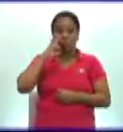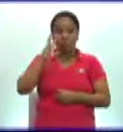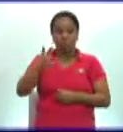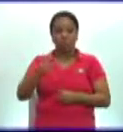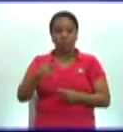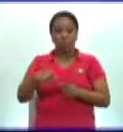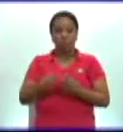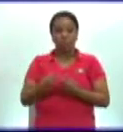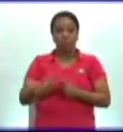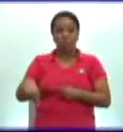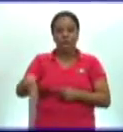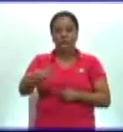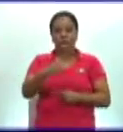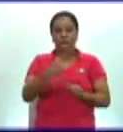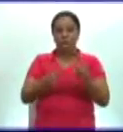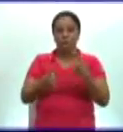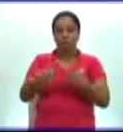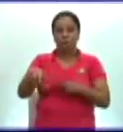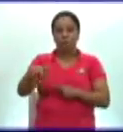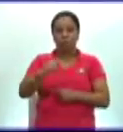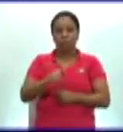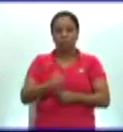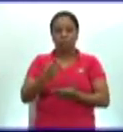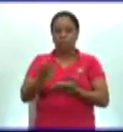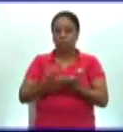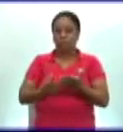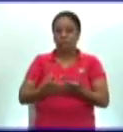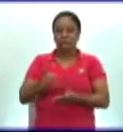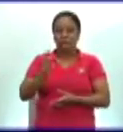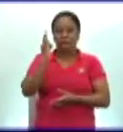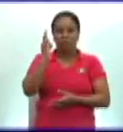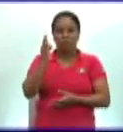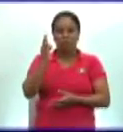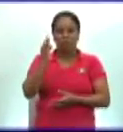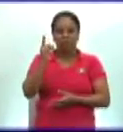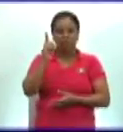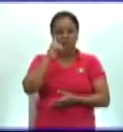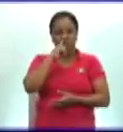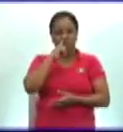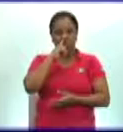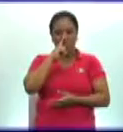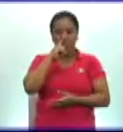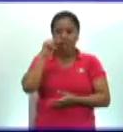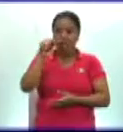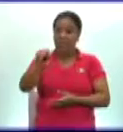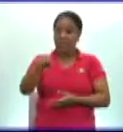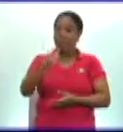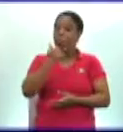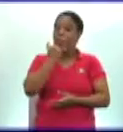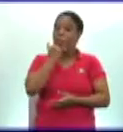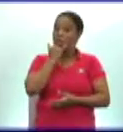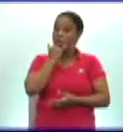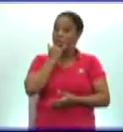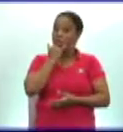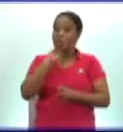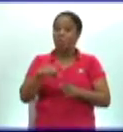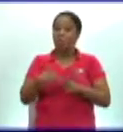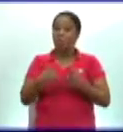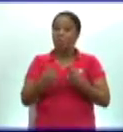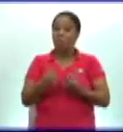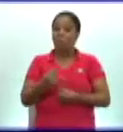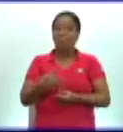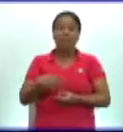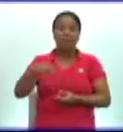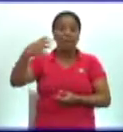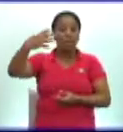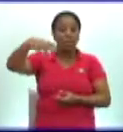algunos de ustedes quizás representaron la fuerza normal. Y eso es un error, porque el cuerpo